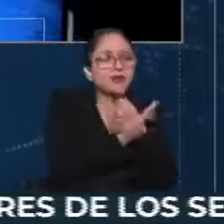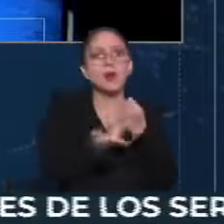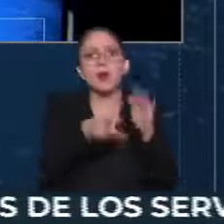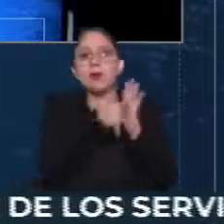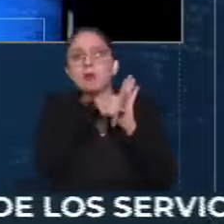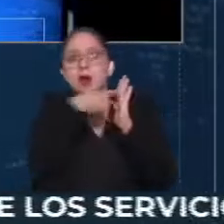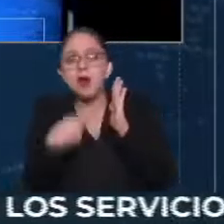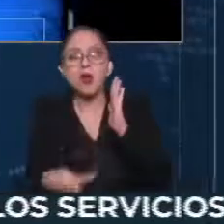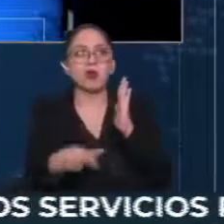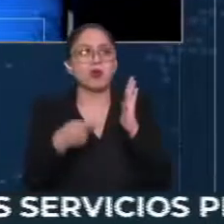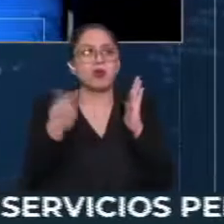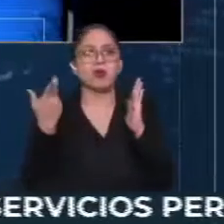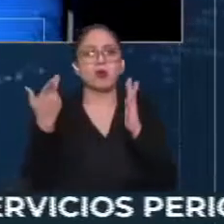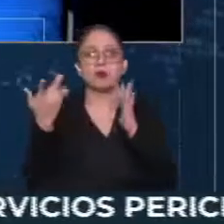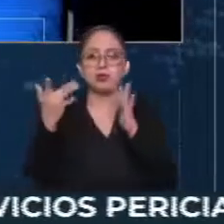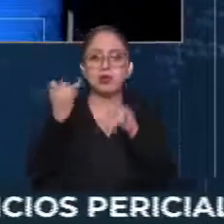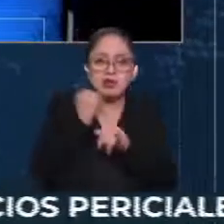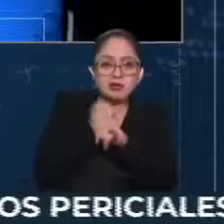se ha visto